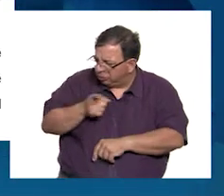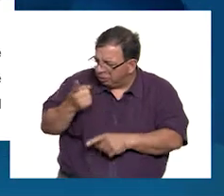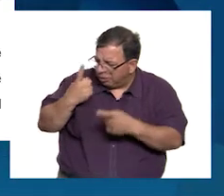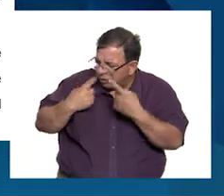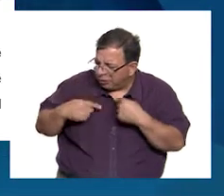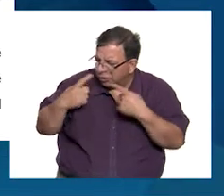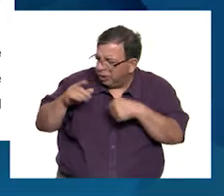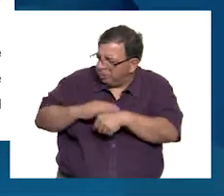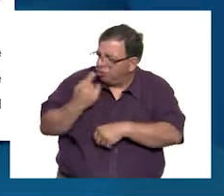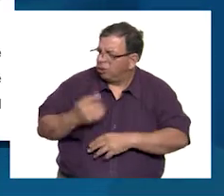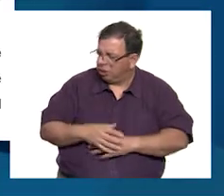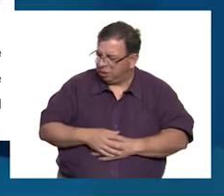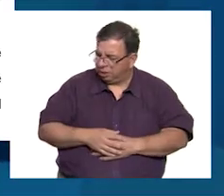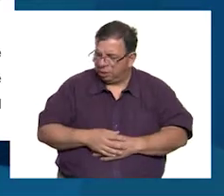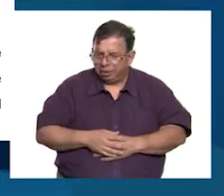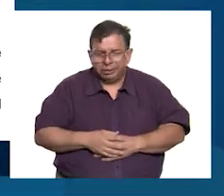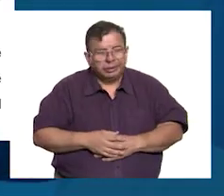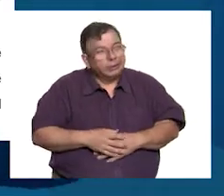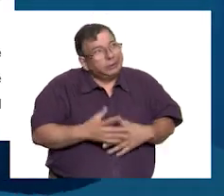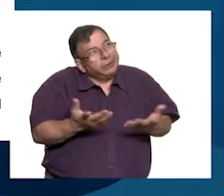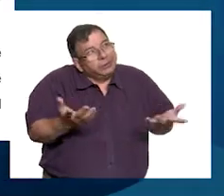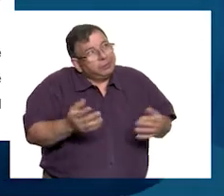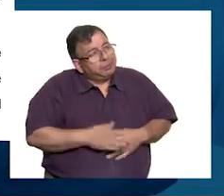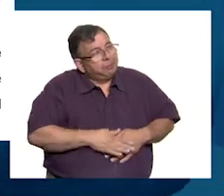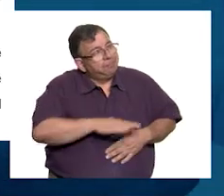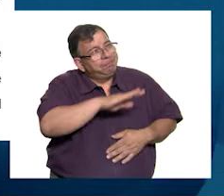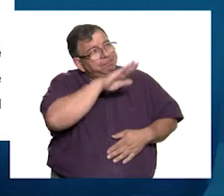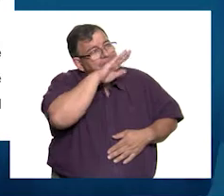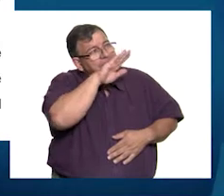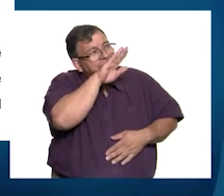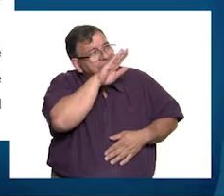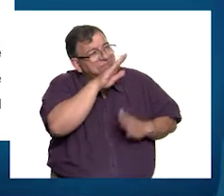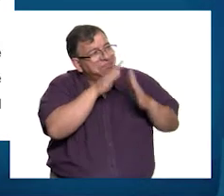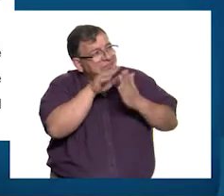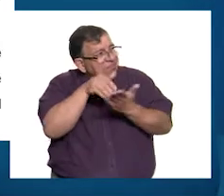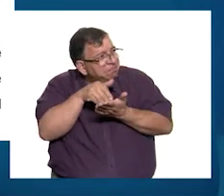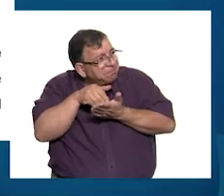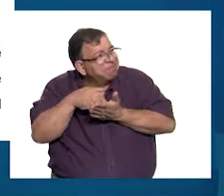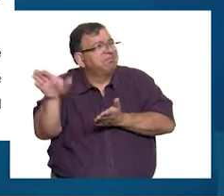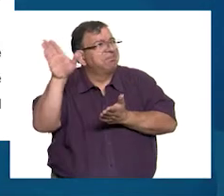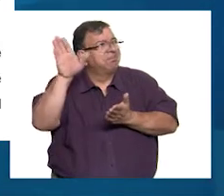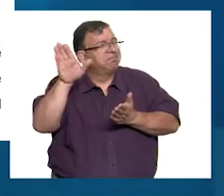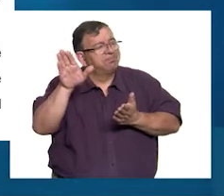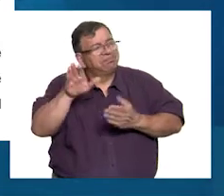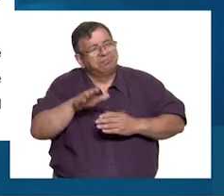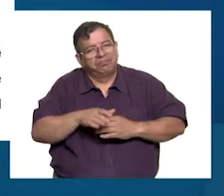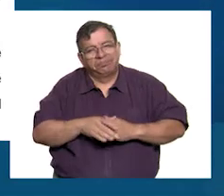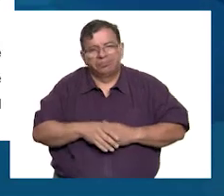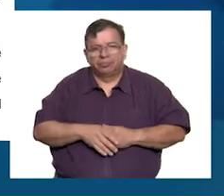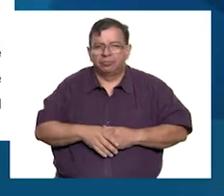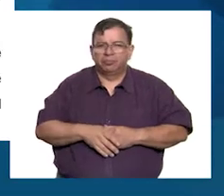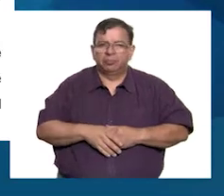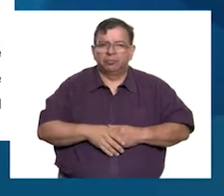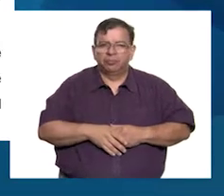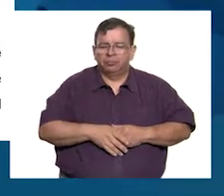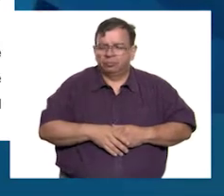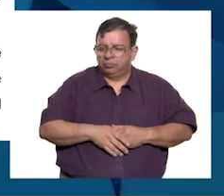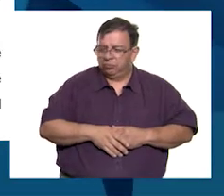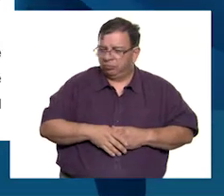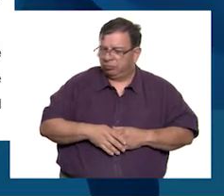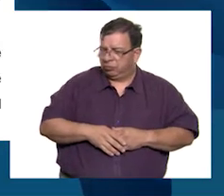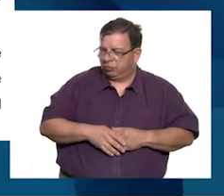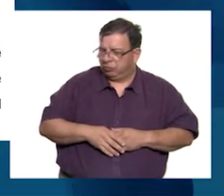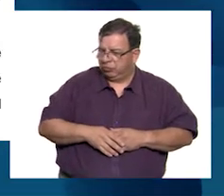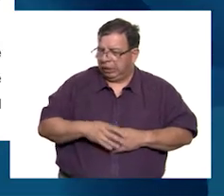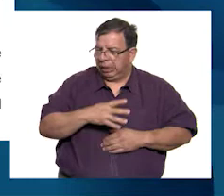lloraba. «Ay, señor, es que mi madre me ha echado de la casa». El hijo del rey, que vio salir